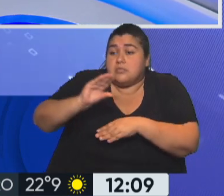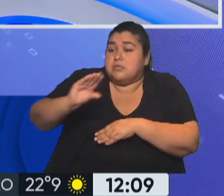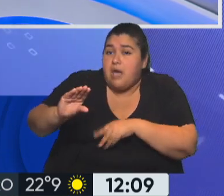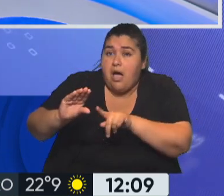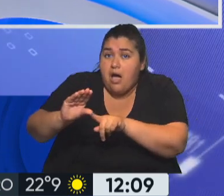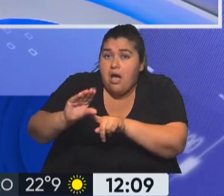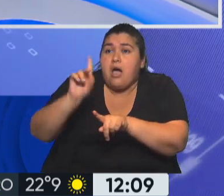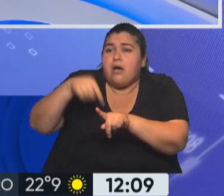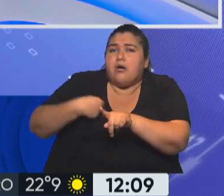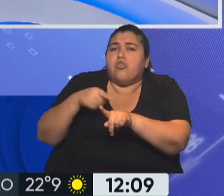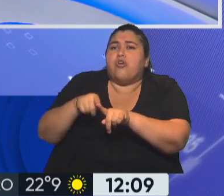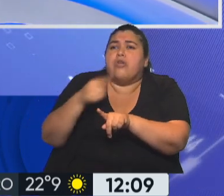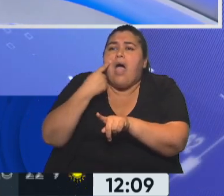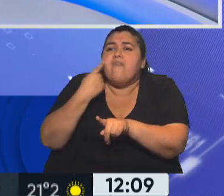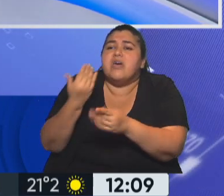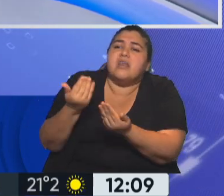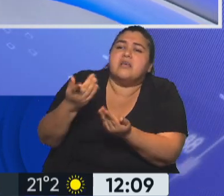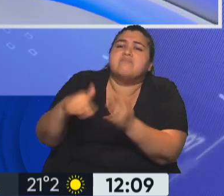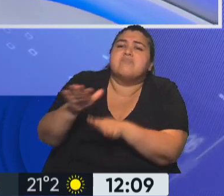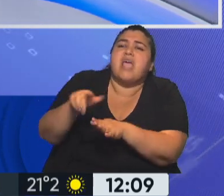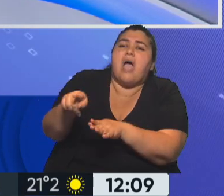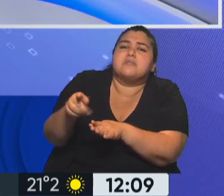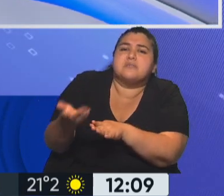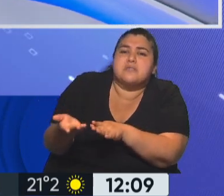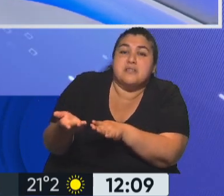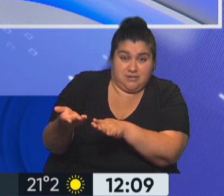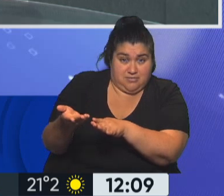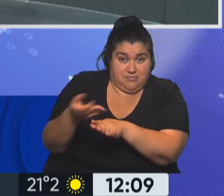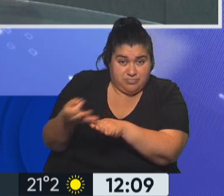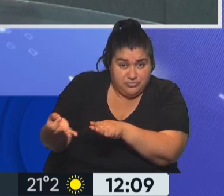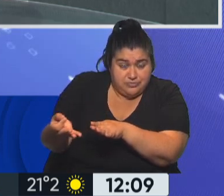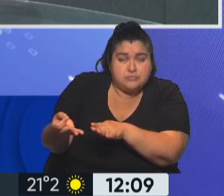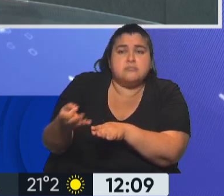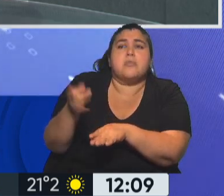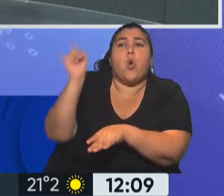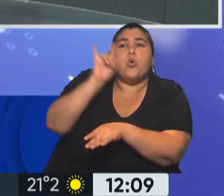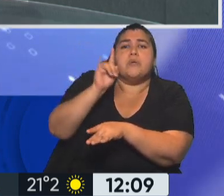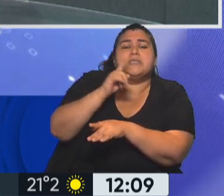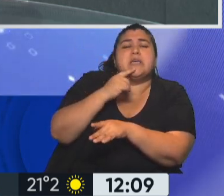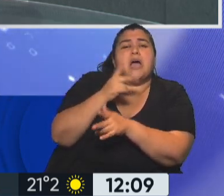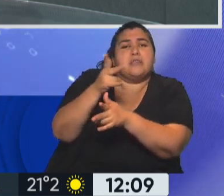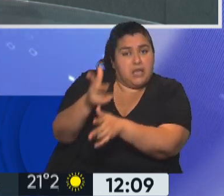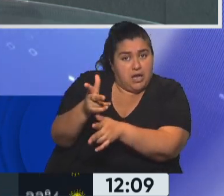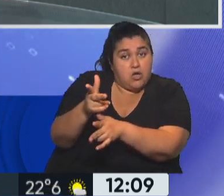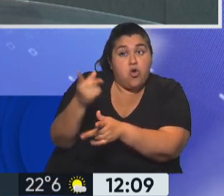partidas presupuestarias de la facultad, de las facultades y de las universidades, ¿no? Desde el lado universitario advirtieron que esa